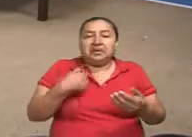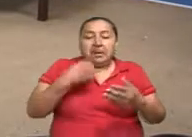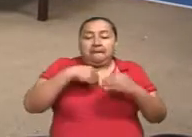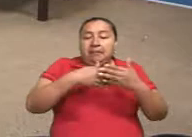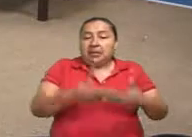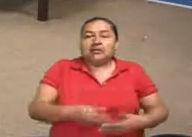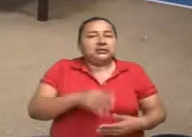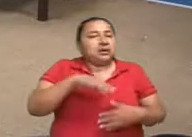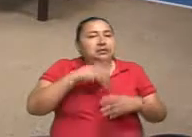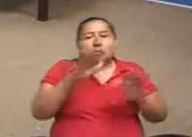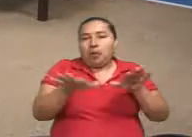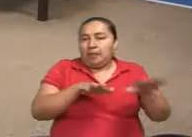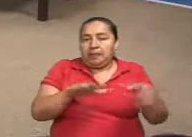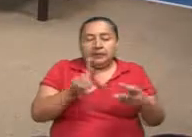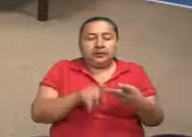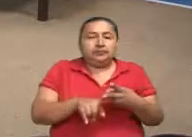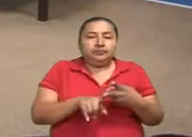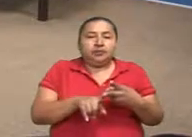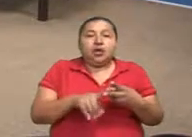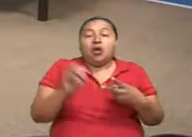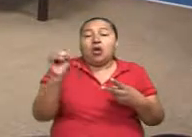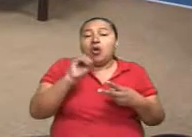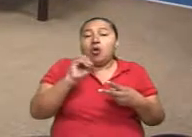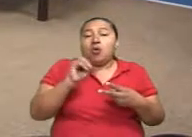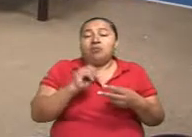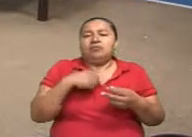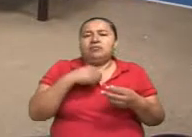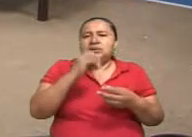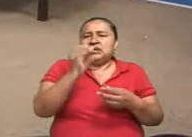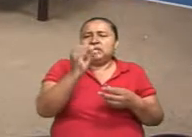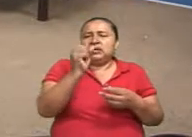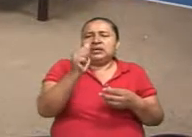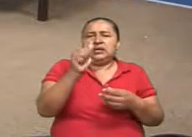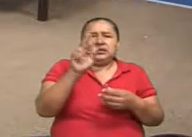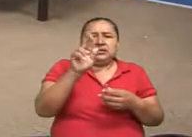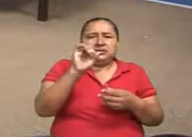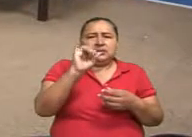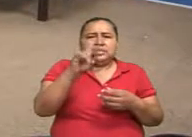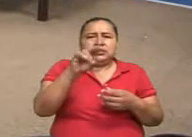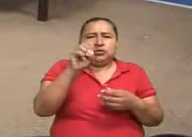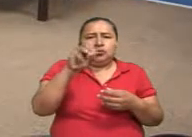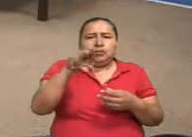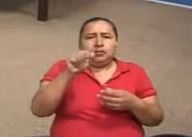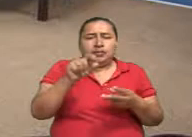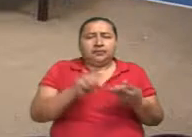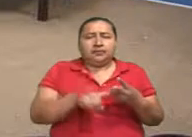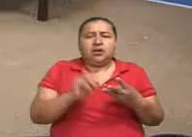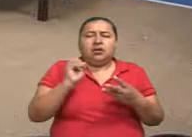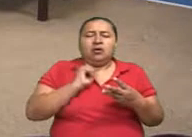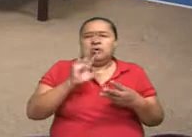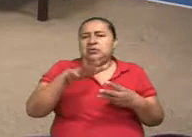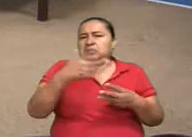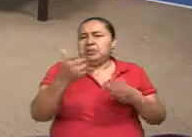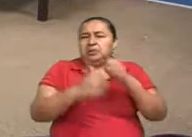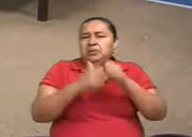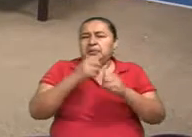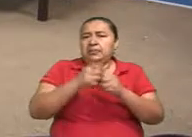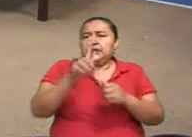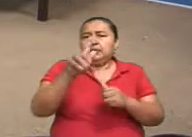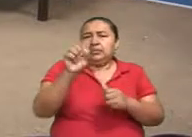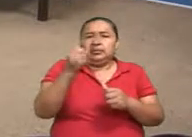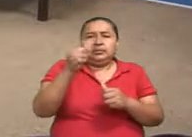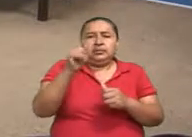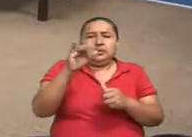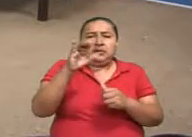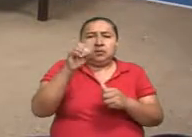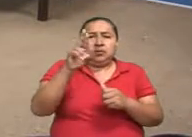las cosas que puede haber un carcinoma testicular o puede haber una torsión testicular. Son las tres complicaciones más comunes